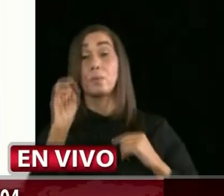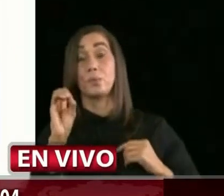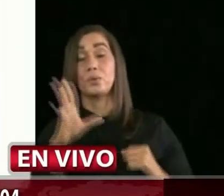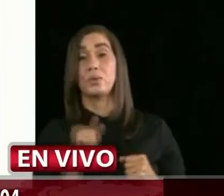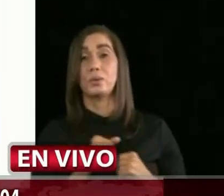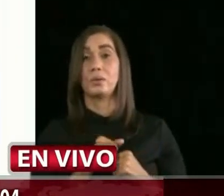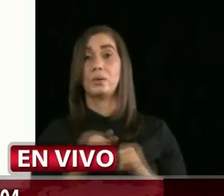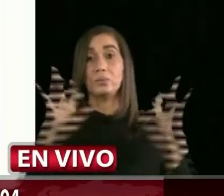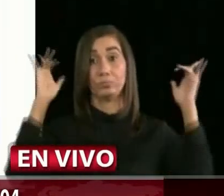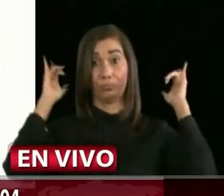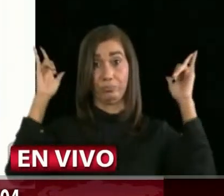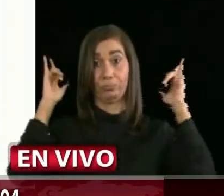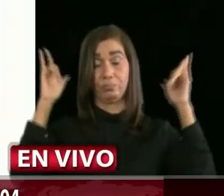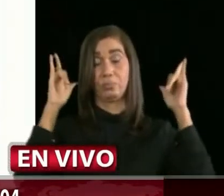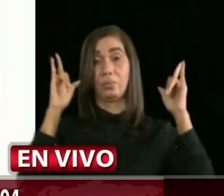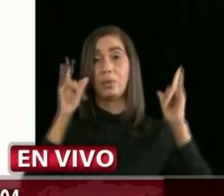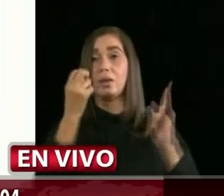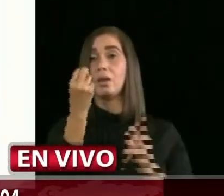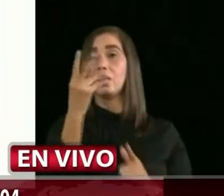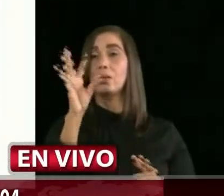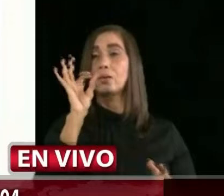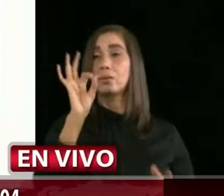14.95%. Santiago,